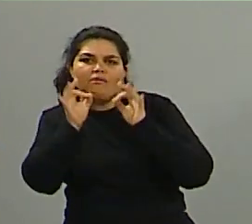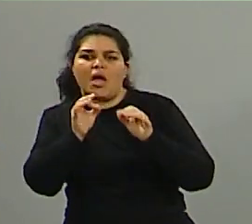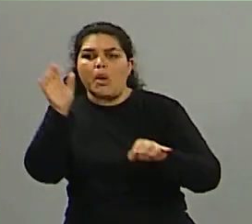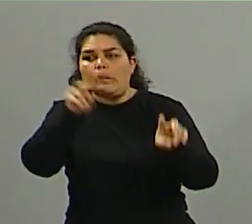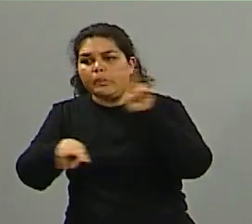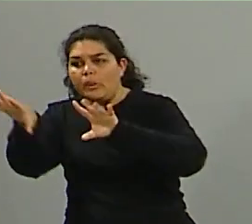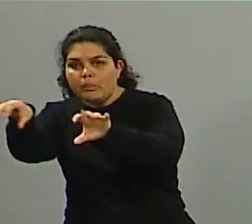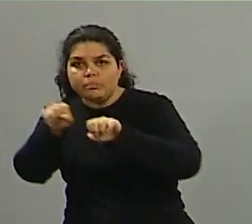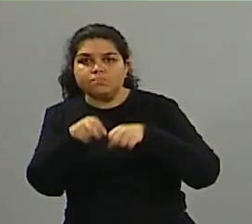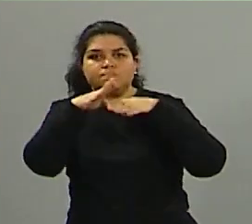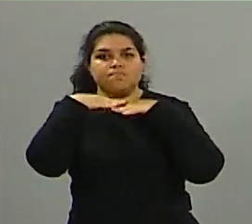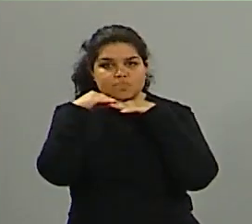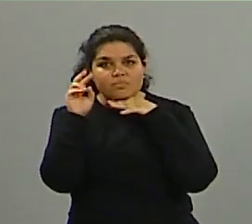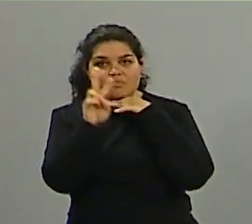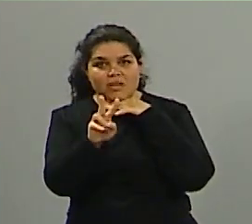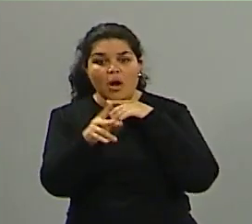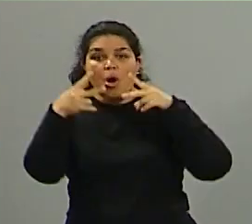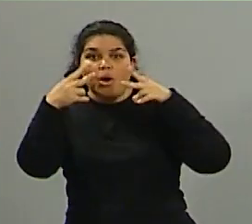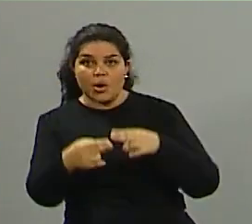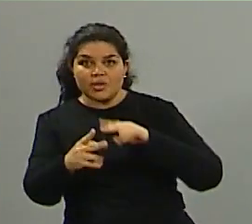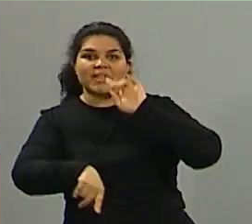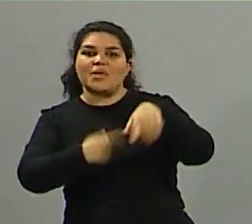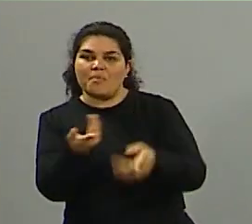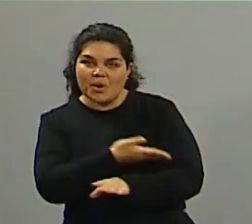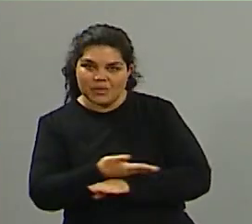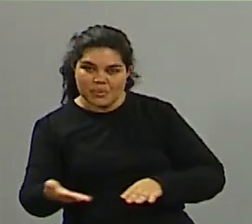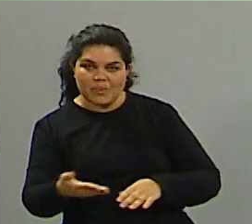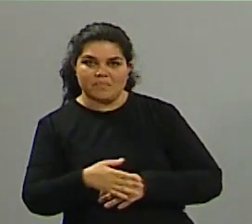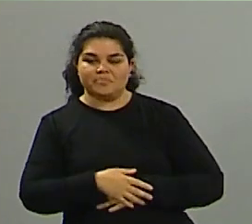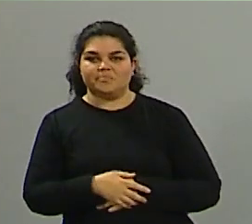nosotros en Chat Político. Nos vamos a la pausa y ya venimos con los invitados.